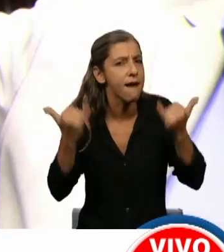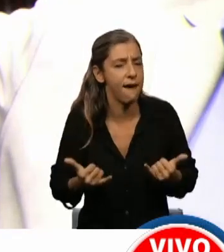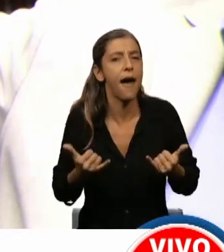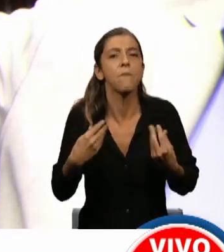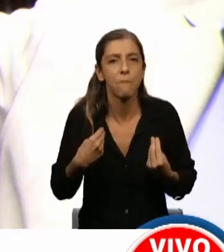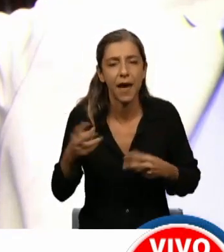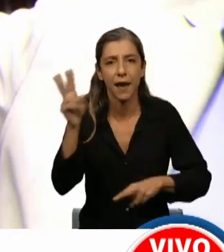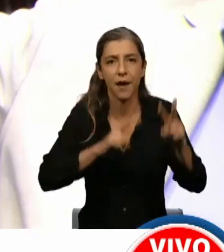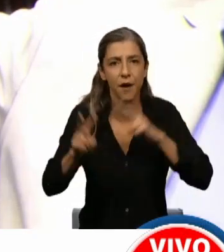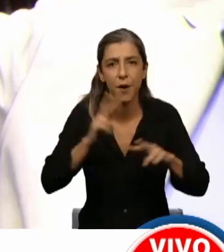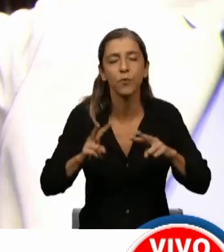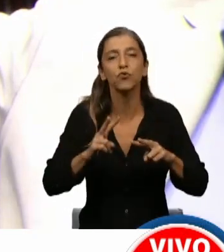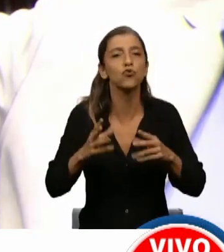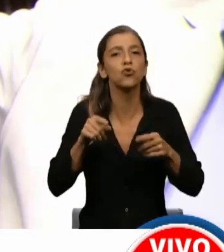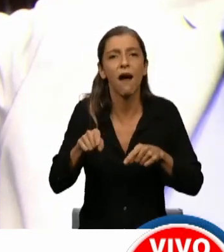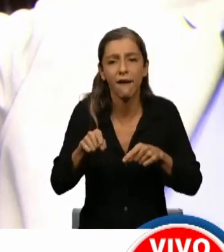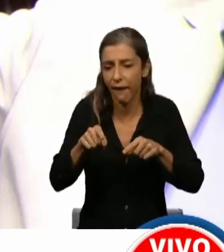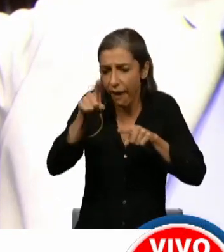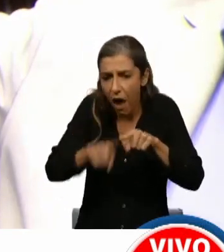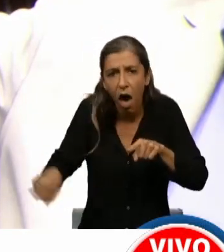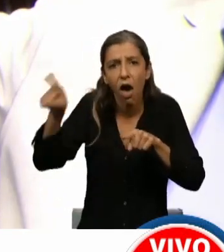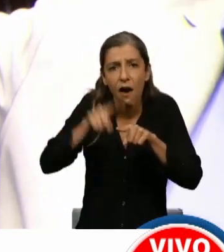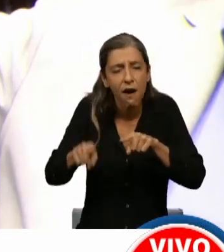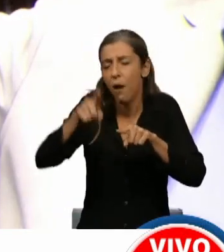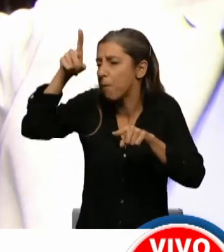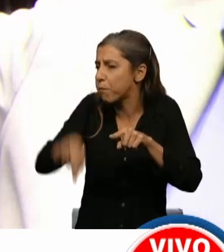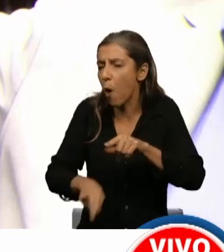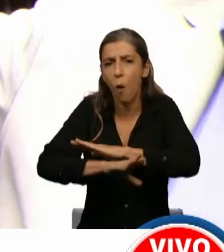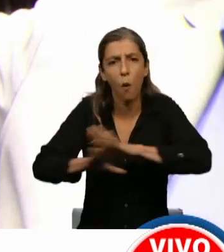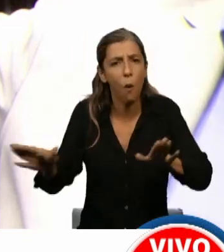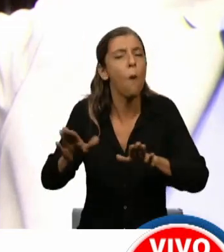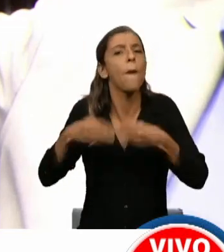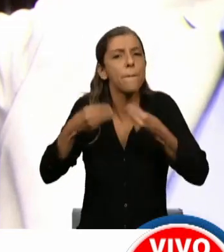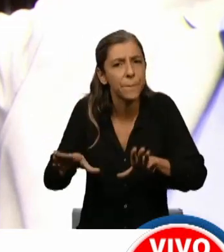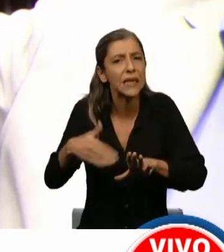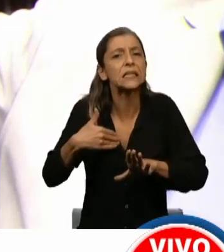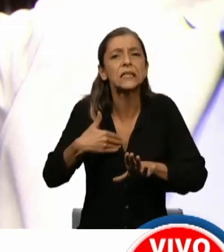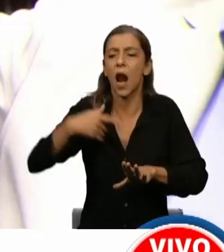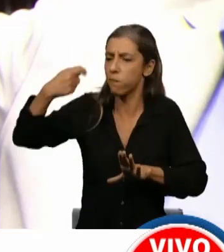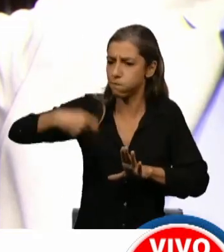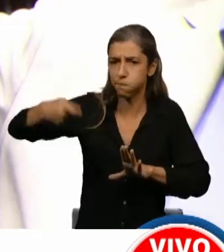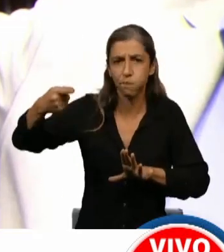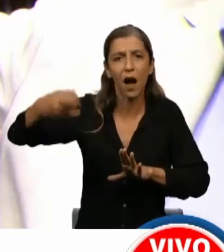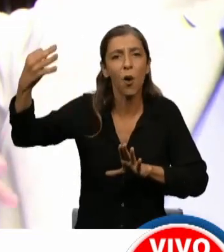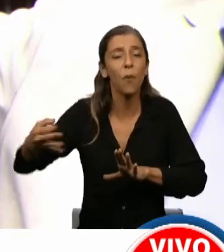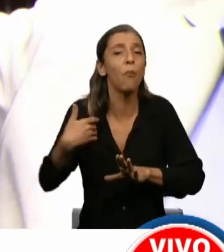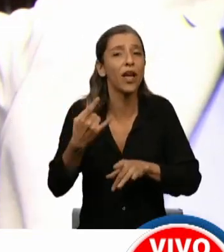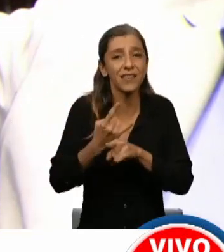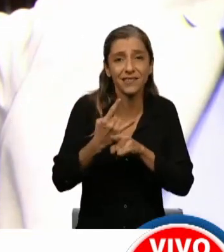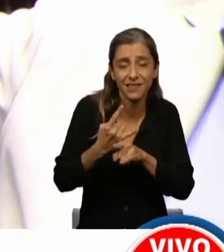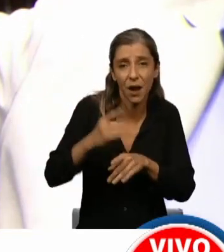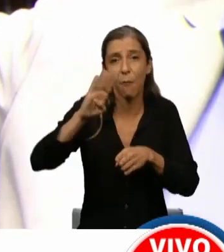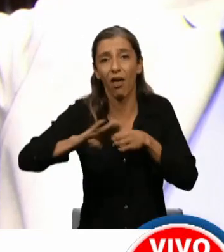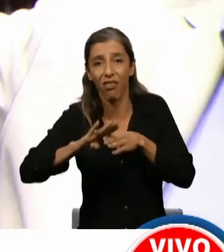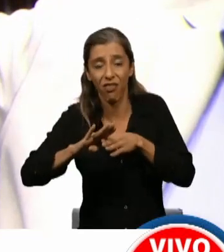tendencia regresiva del ciclo de pago que comienza a atravesar la Argentina. ciclos de endeudamiento y ciclos